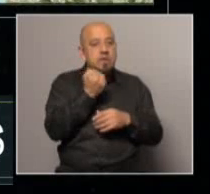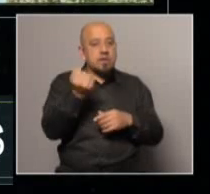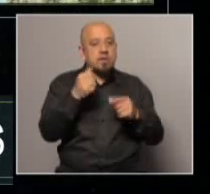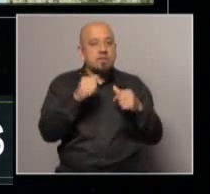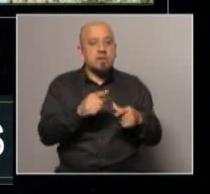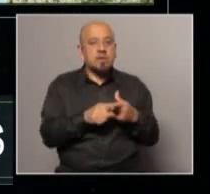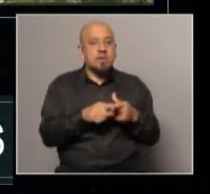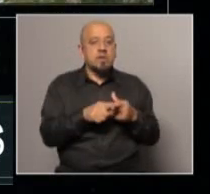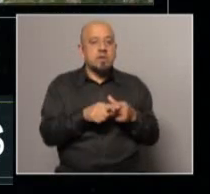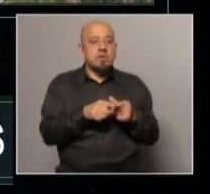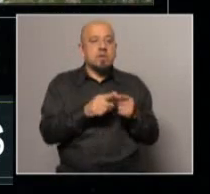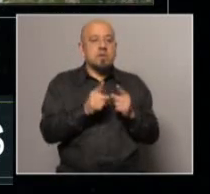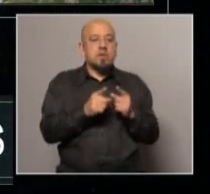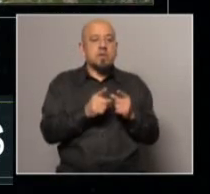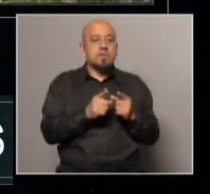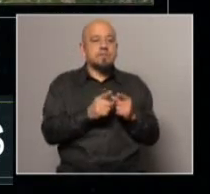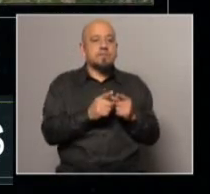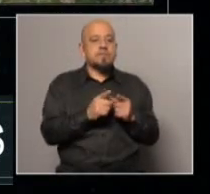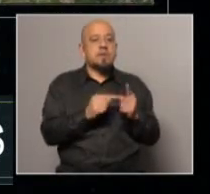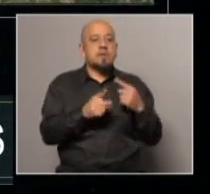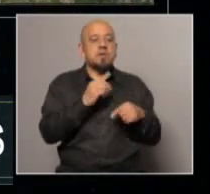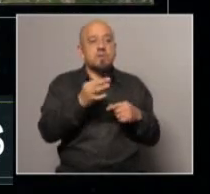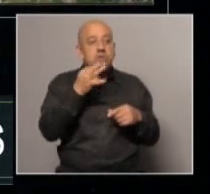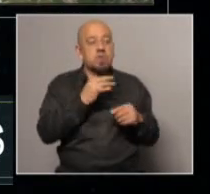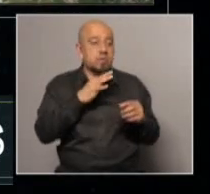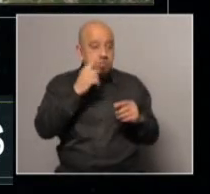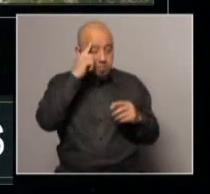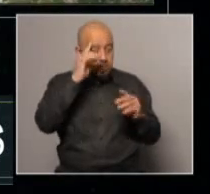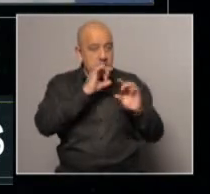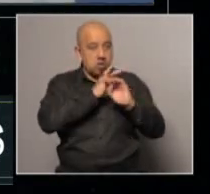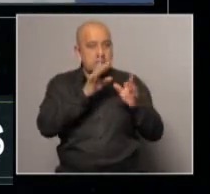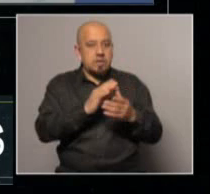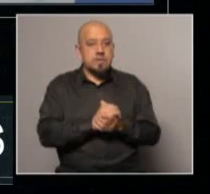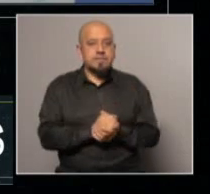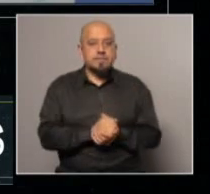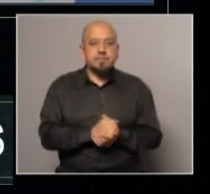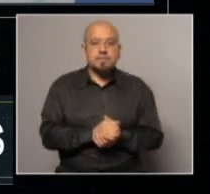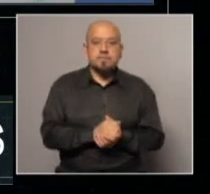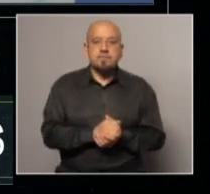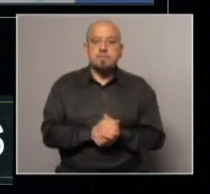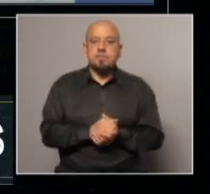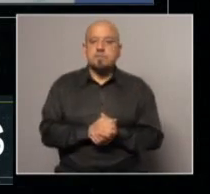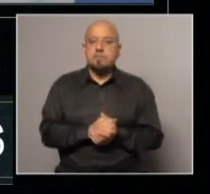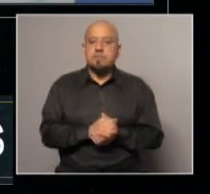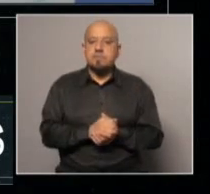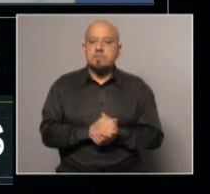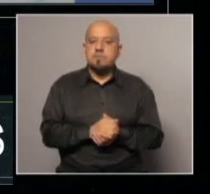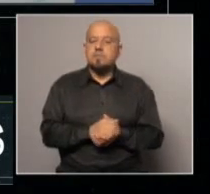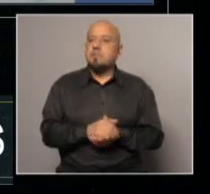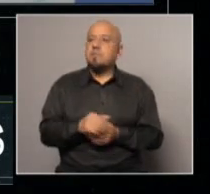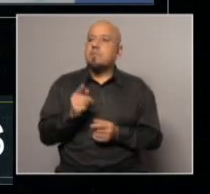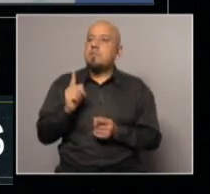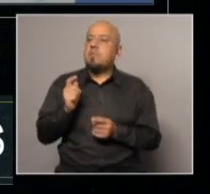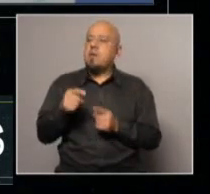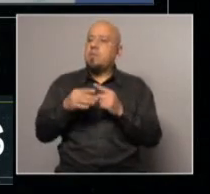¿no? Que es estratégico y clave para el Ejecutivo. Eso fue lo que nos quedó como limpio. ¿A quién le podemos exportar nosotros? ¿Qué países están interesados?